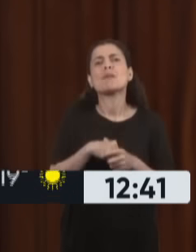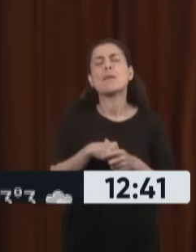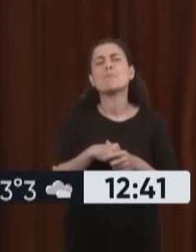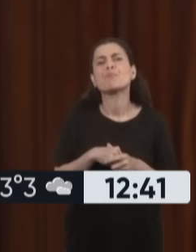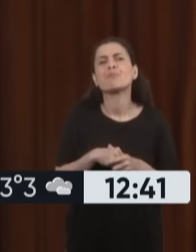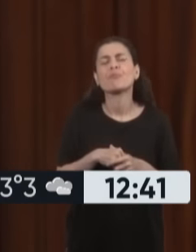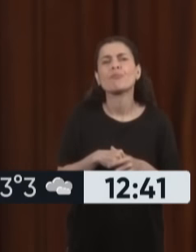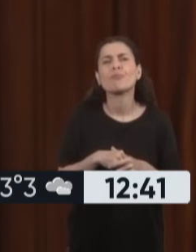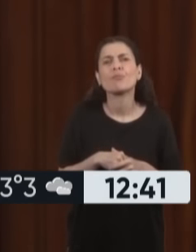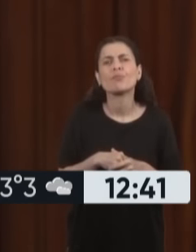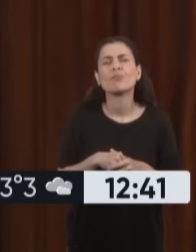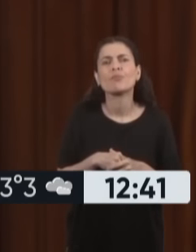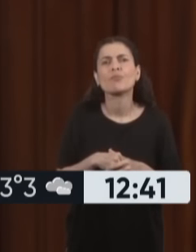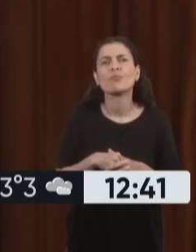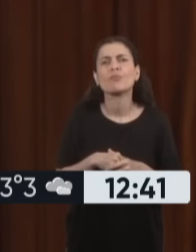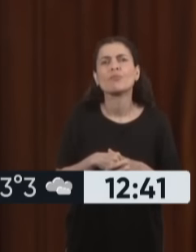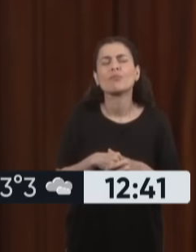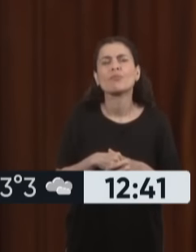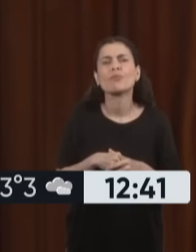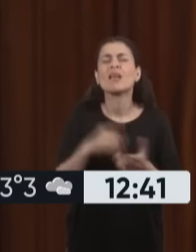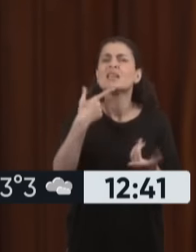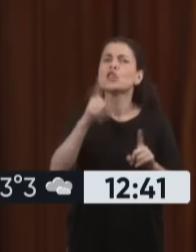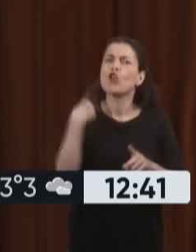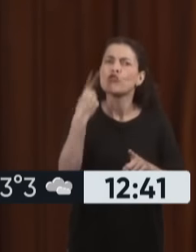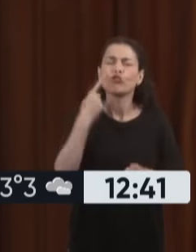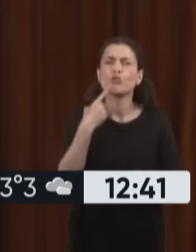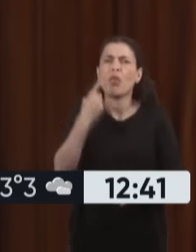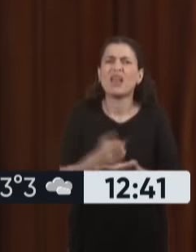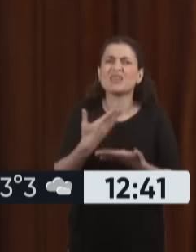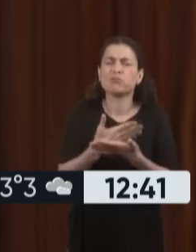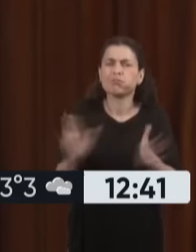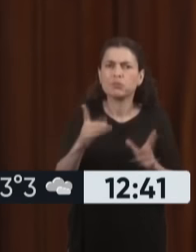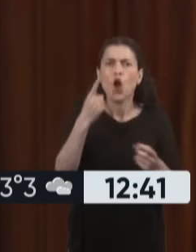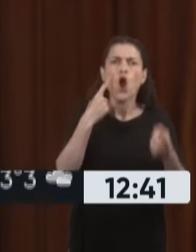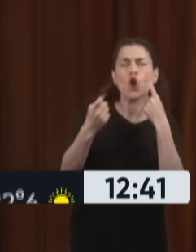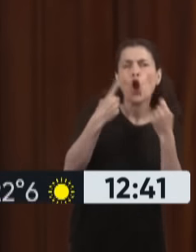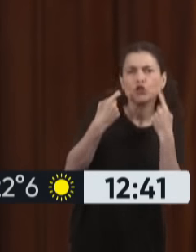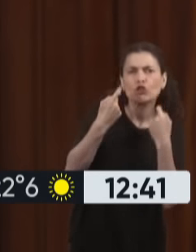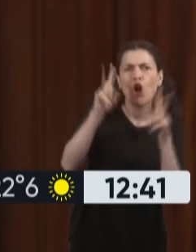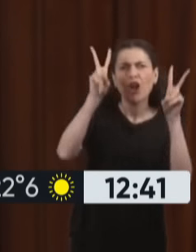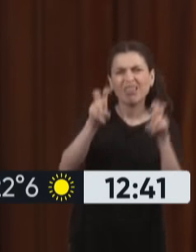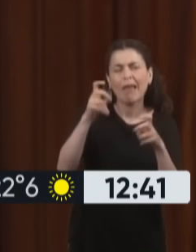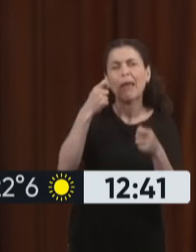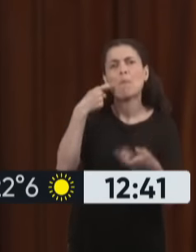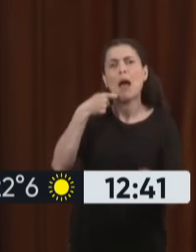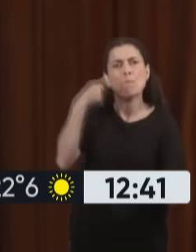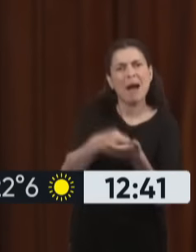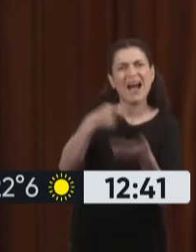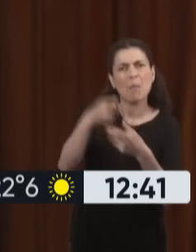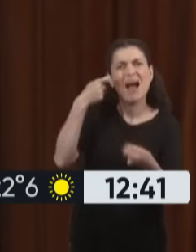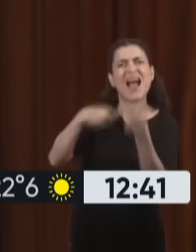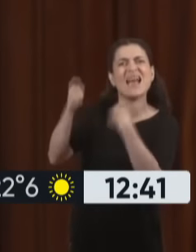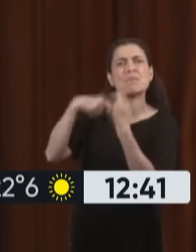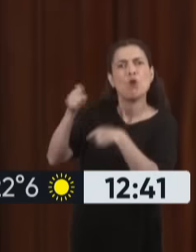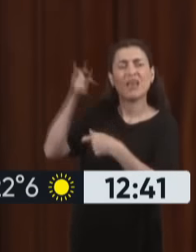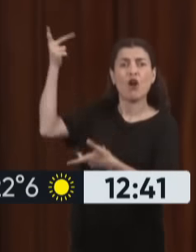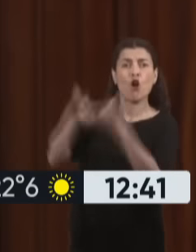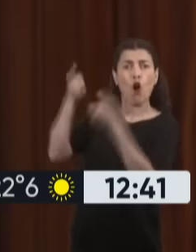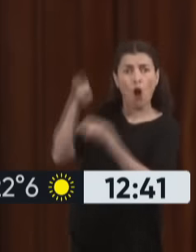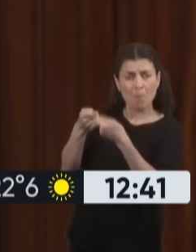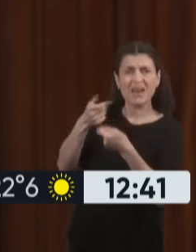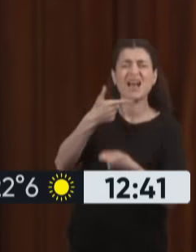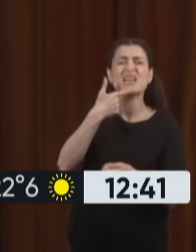el repostock. Eliminamos todos los controles discrecionales para importar, entre los que se encontraba el sistema CIRA, que